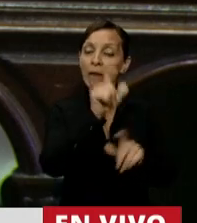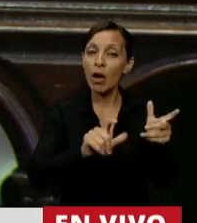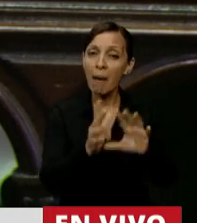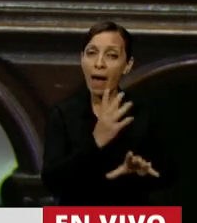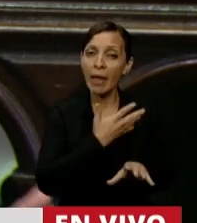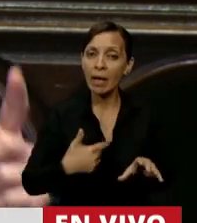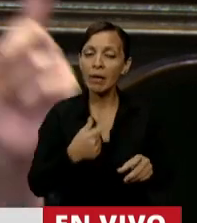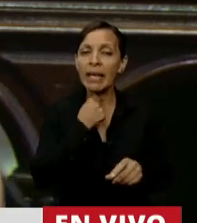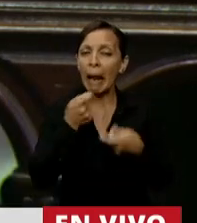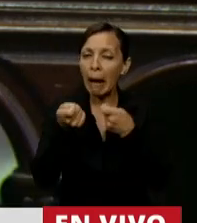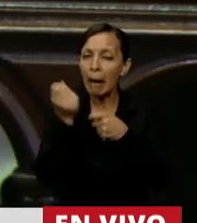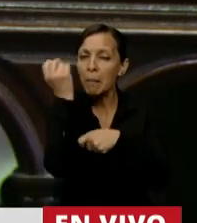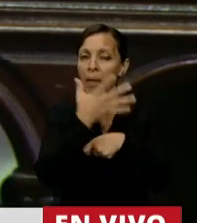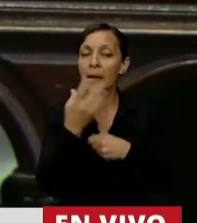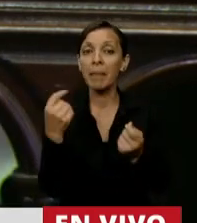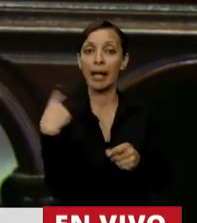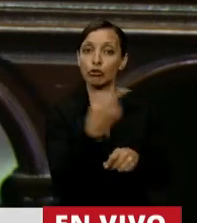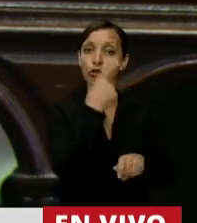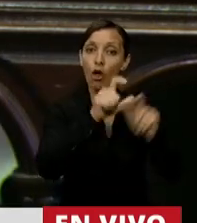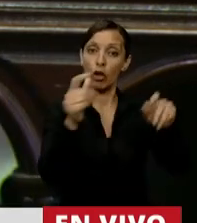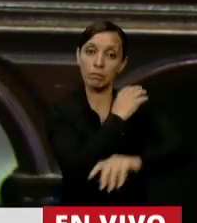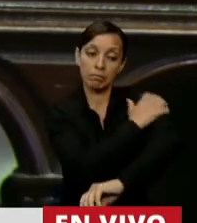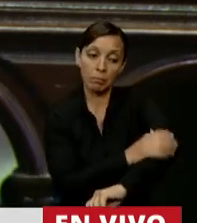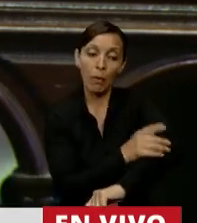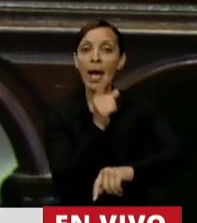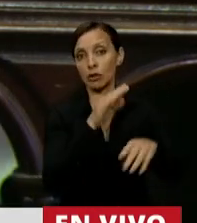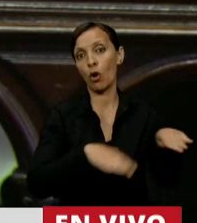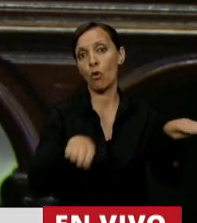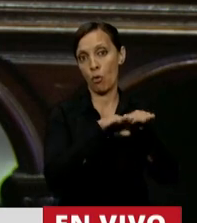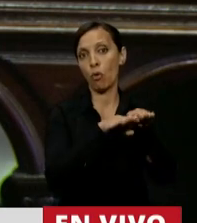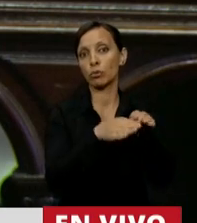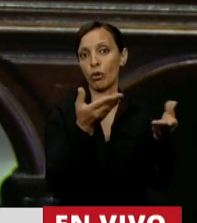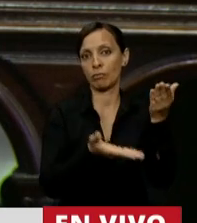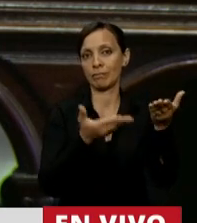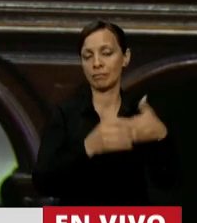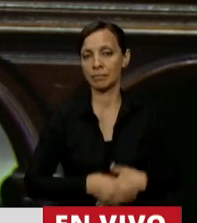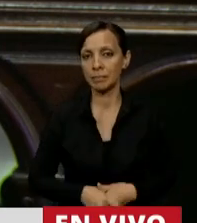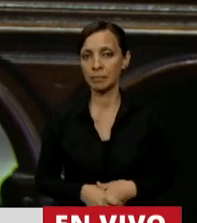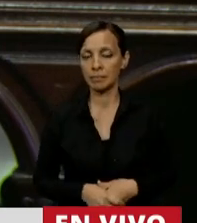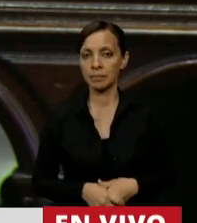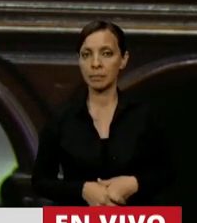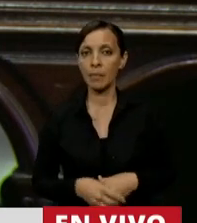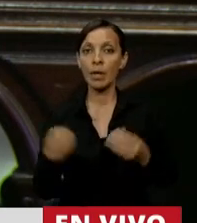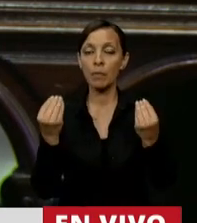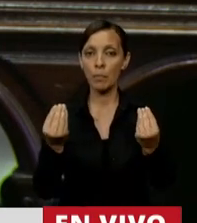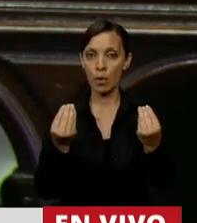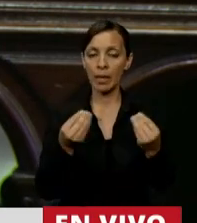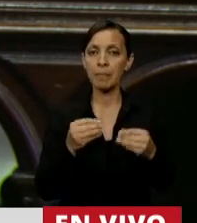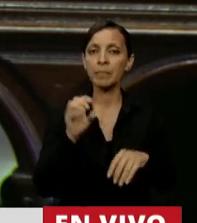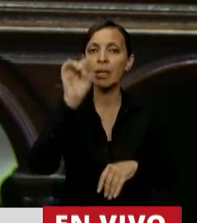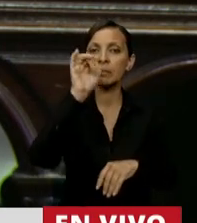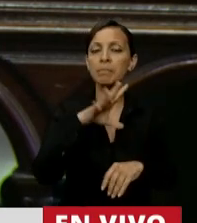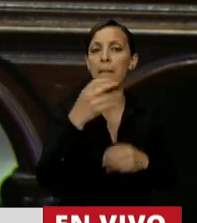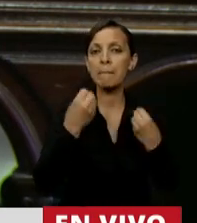convencer de que seamos todos más pobres es un mejor y más justo plan de vida. Porque no solo